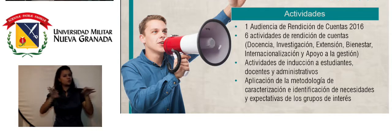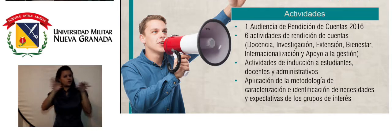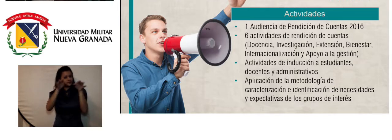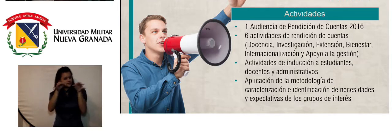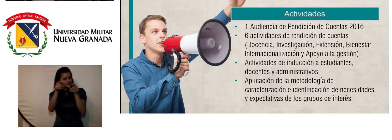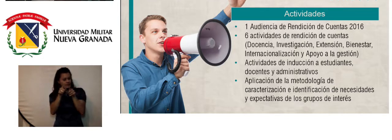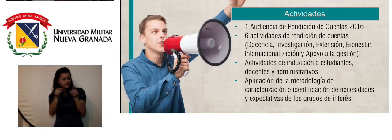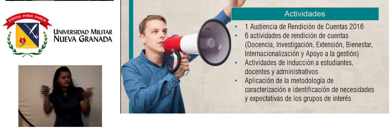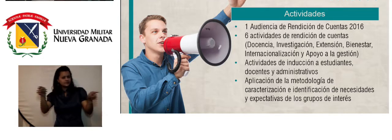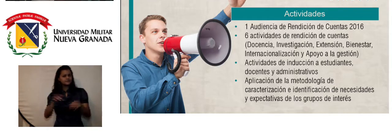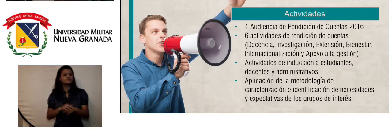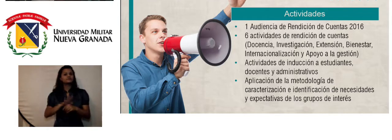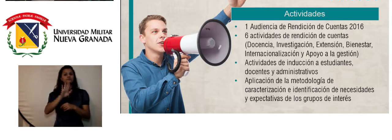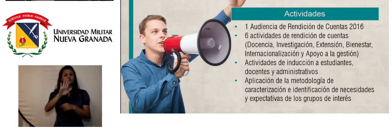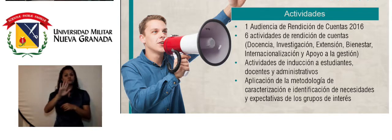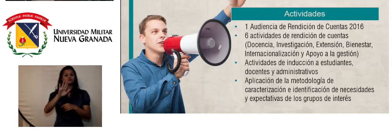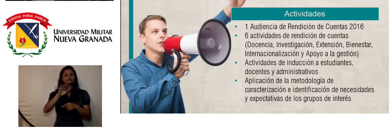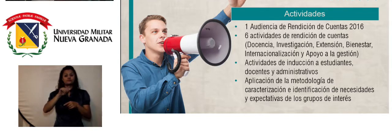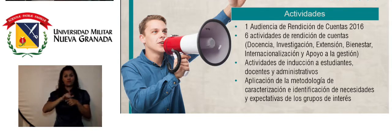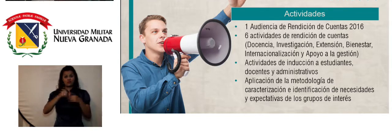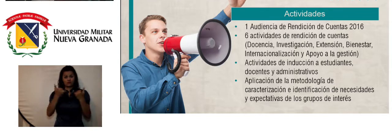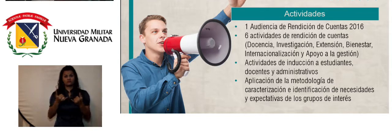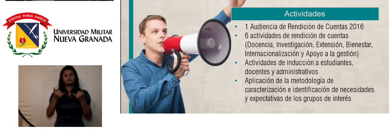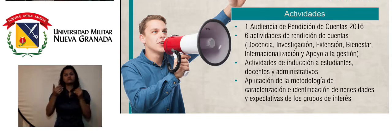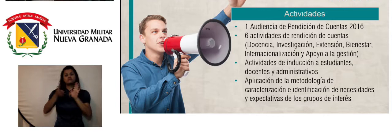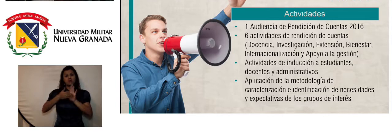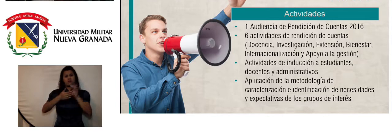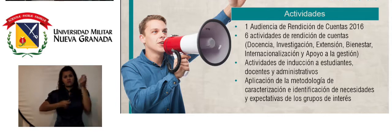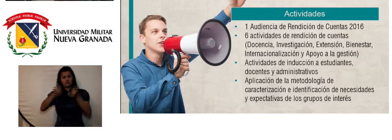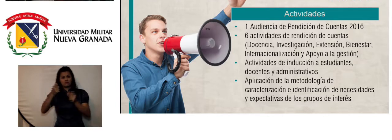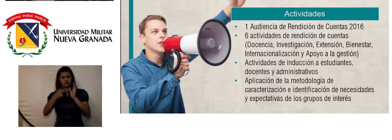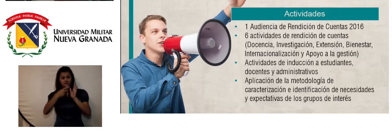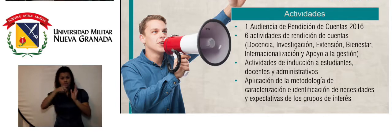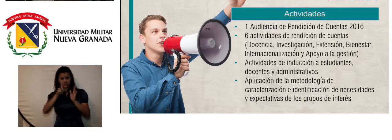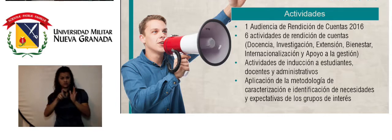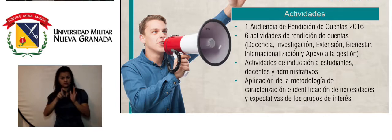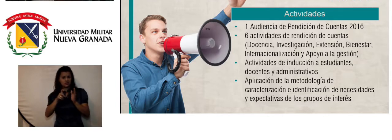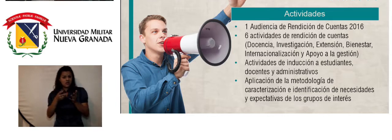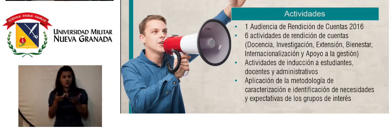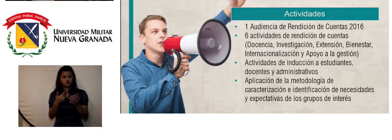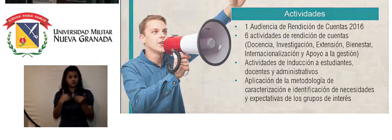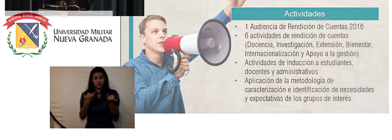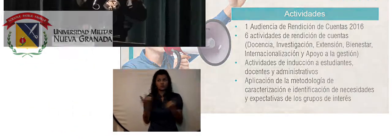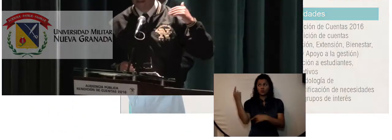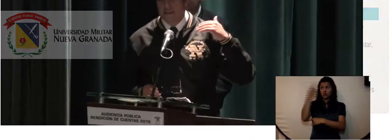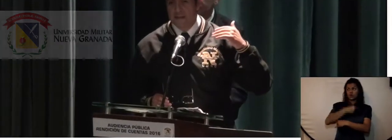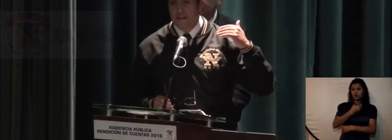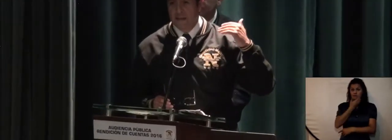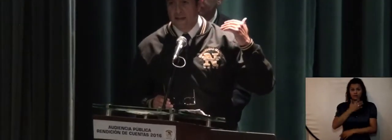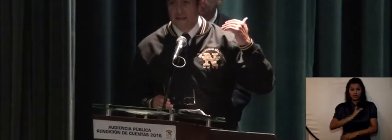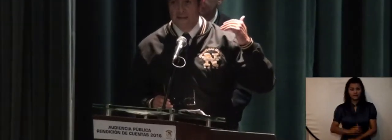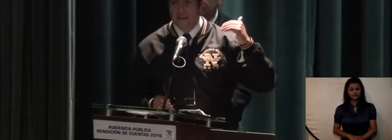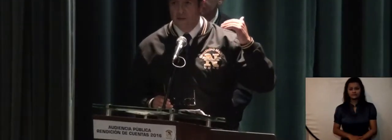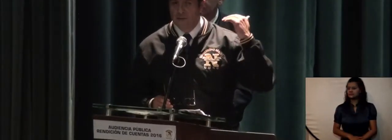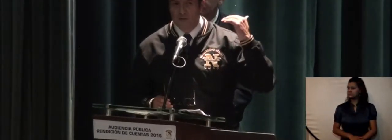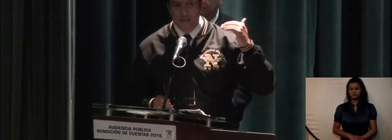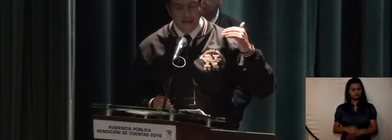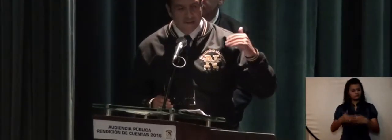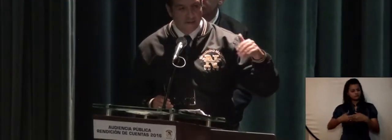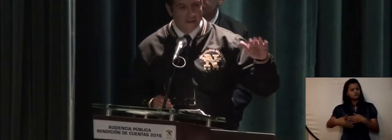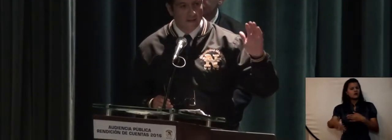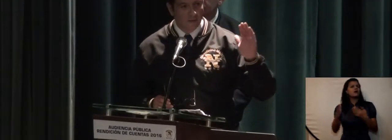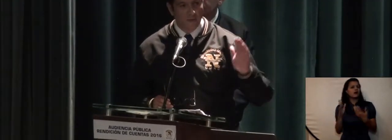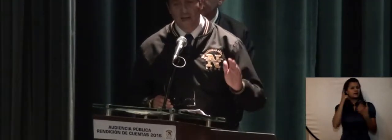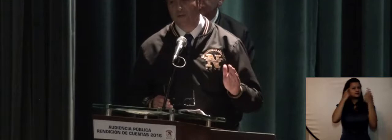rendición de cuentas de la vigencia 2016 no es solamente el espacio que vamos a ver el día de hoy. Existe una serie de estrategias que se van a dar en desarrollo